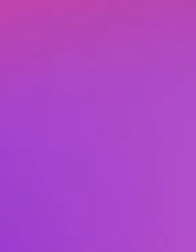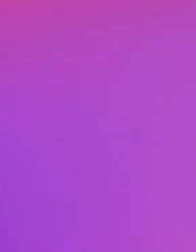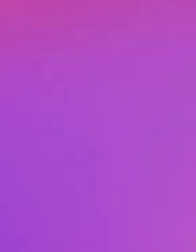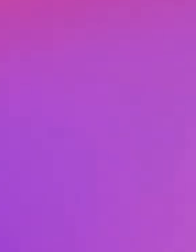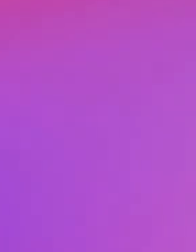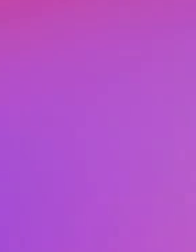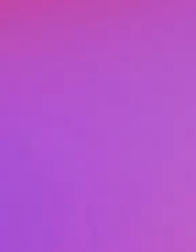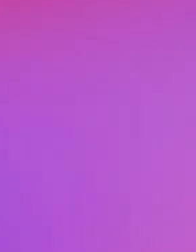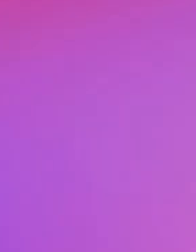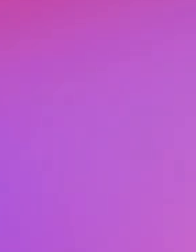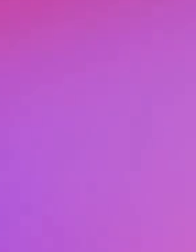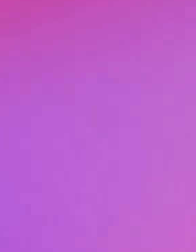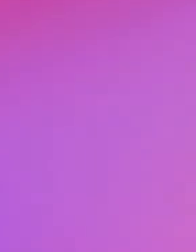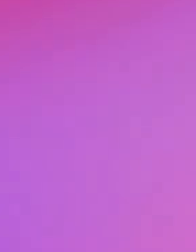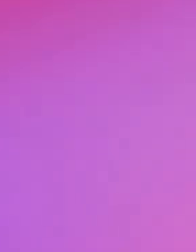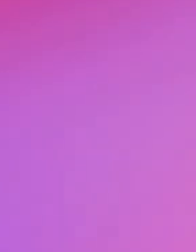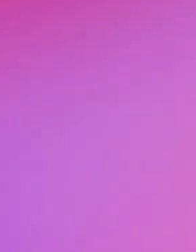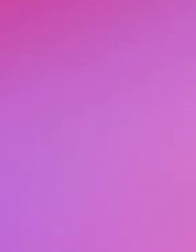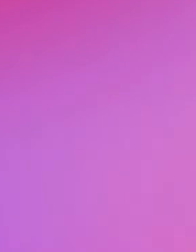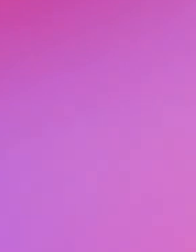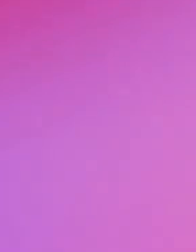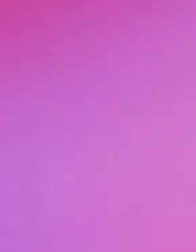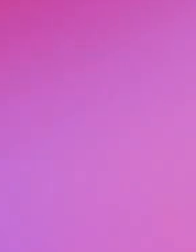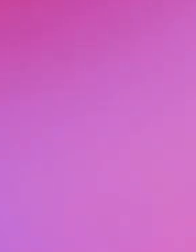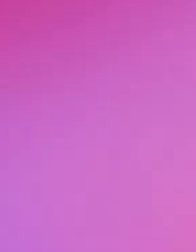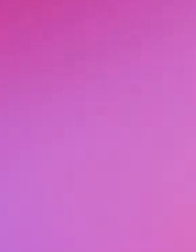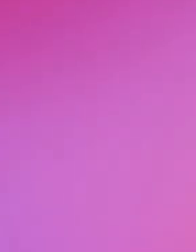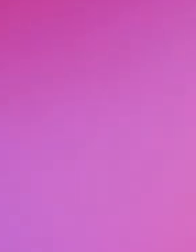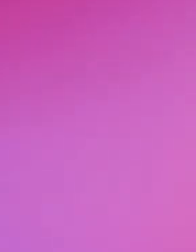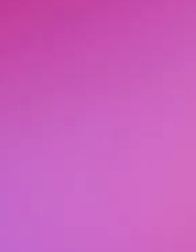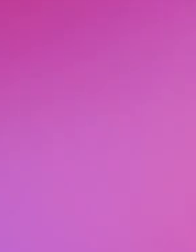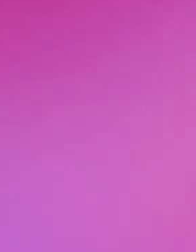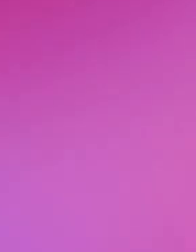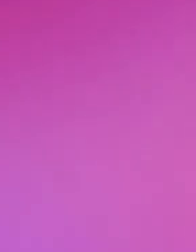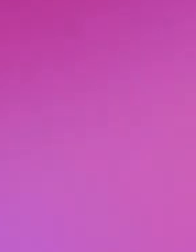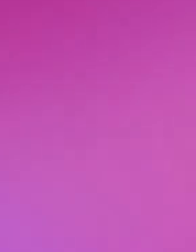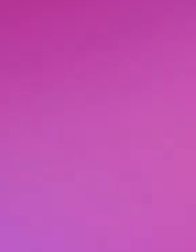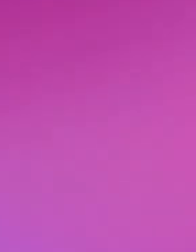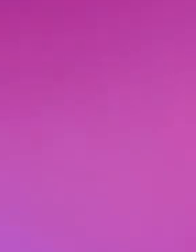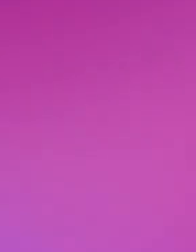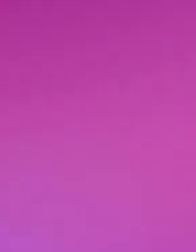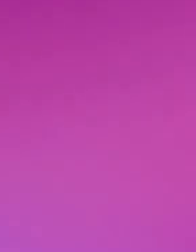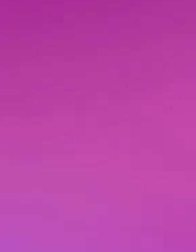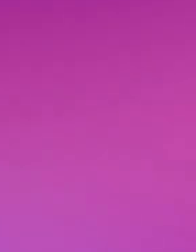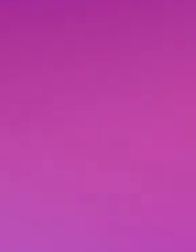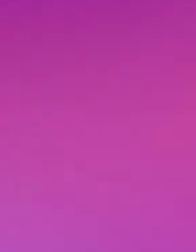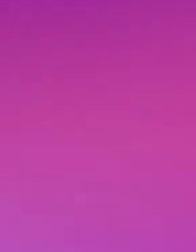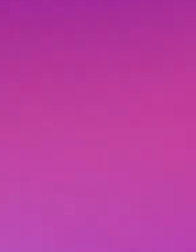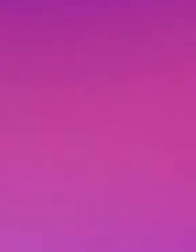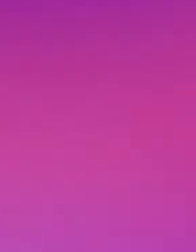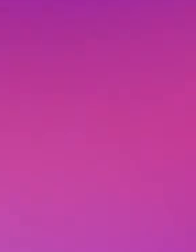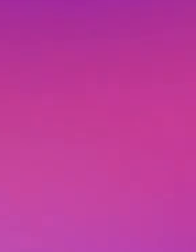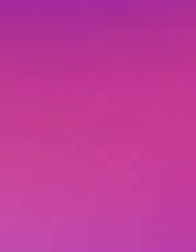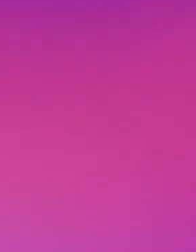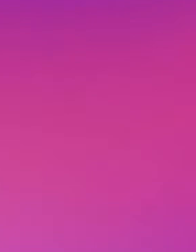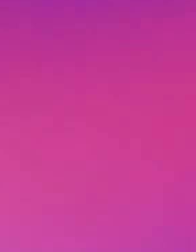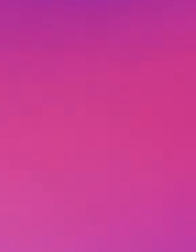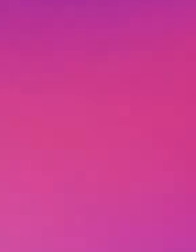Si requieres consultar los libros de texto en versión digital, recuerda que los puedes encontrar en la página